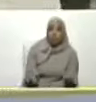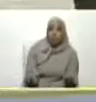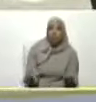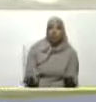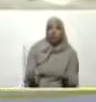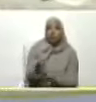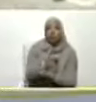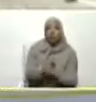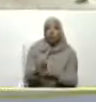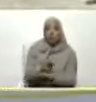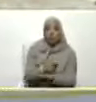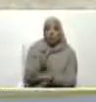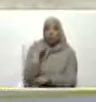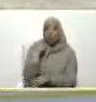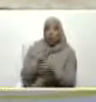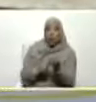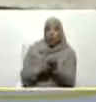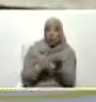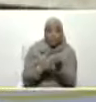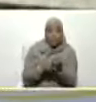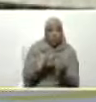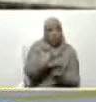gobierno